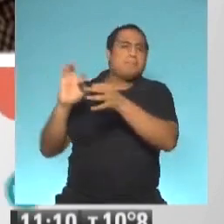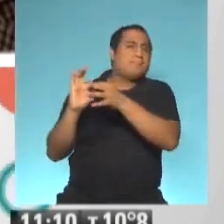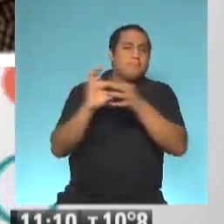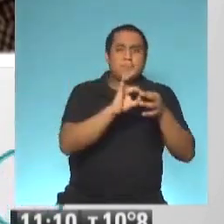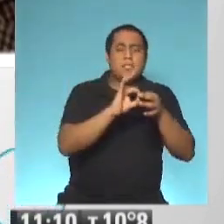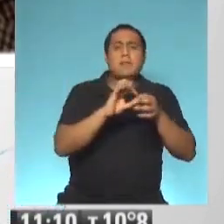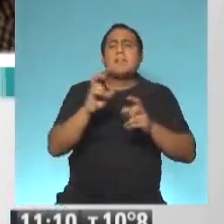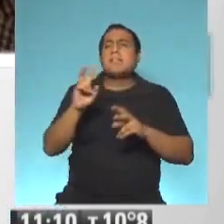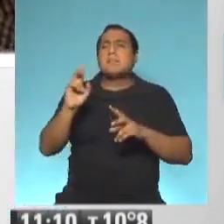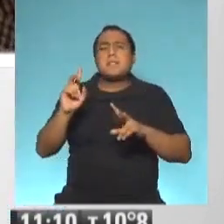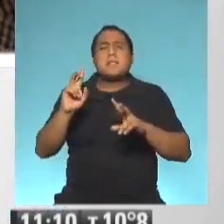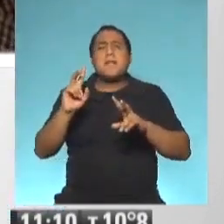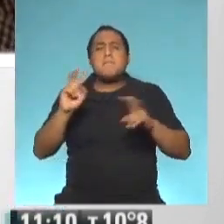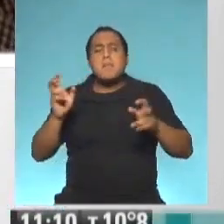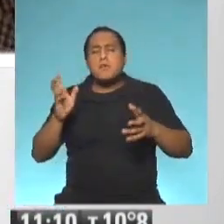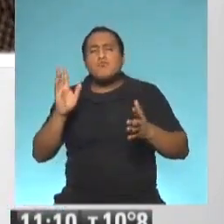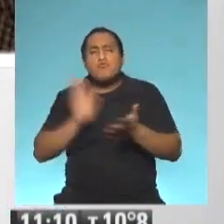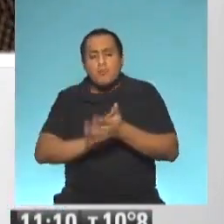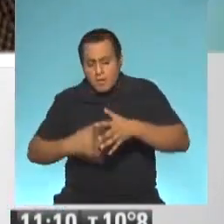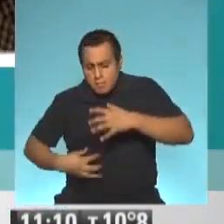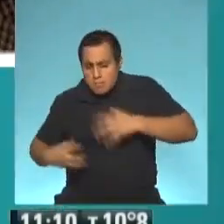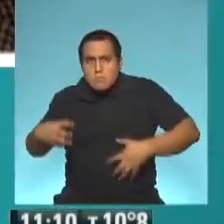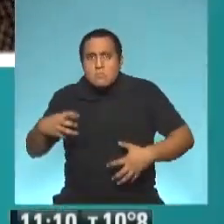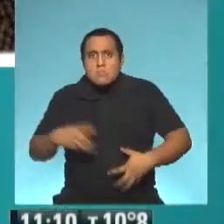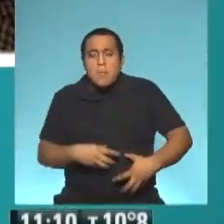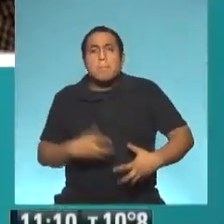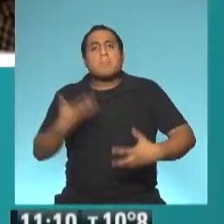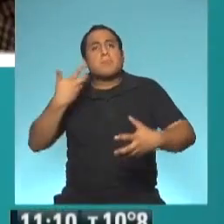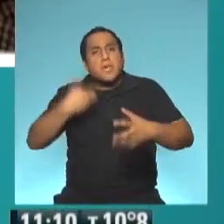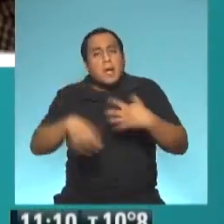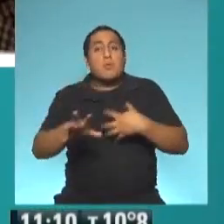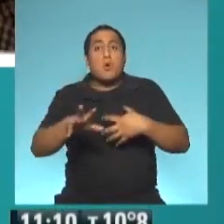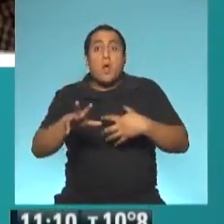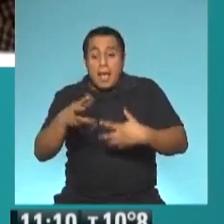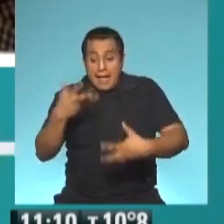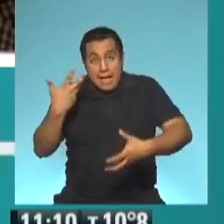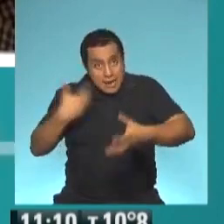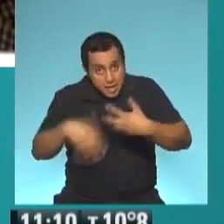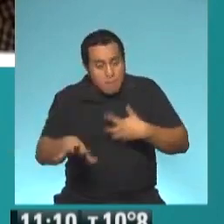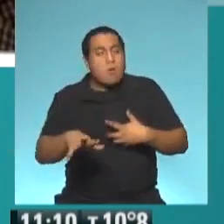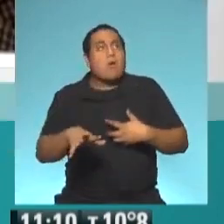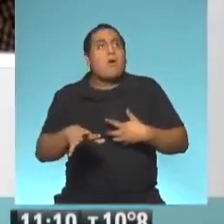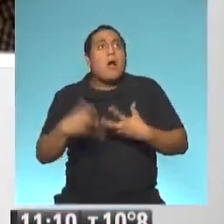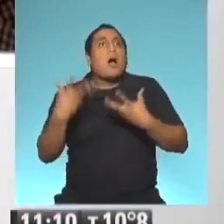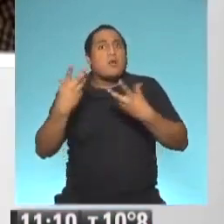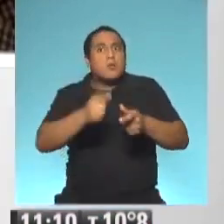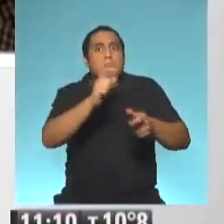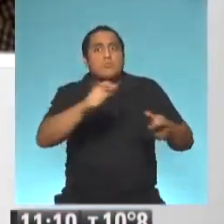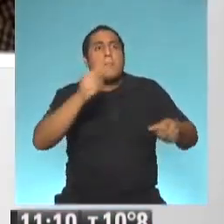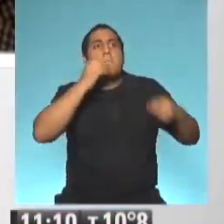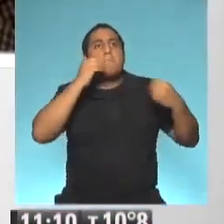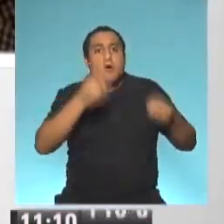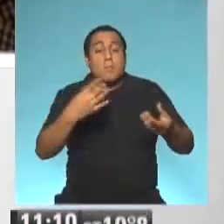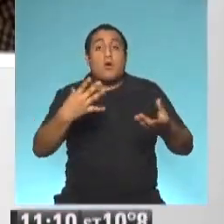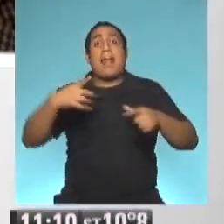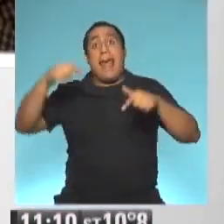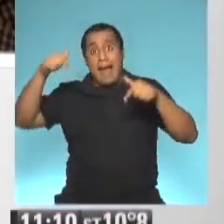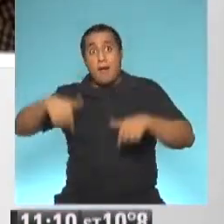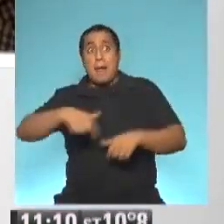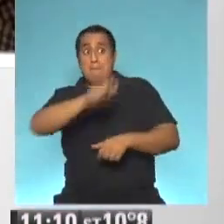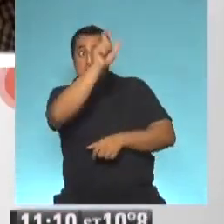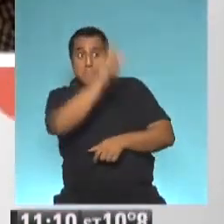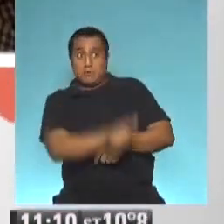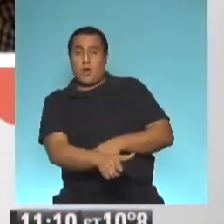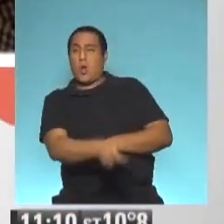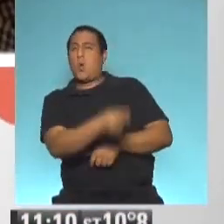trasplantes renales, de poder mejorar sustancialmente la vida de millones de personas. Y hay una persona que vamos a tomar contacto ahora, le